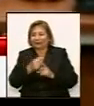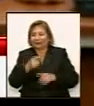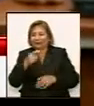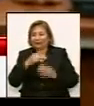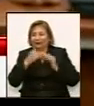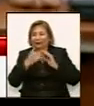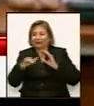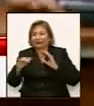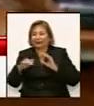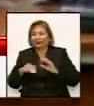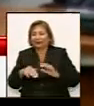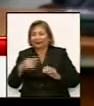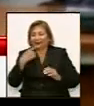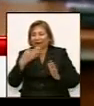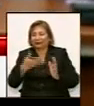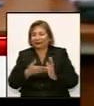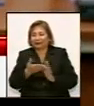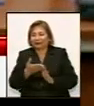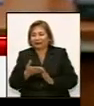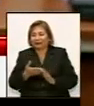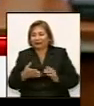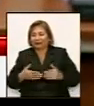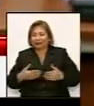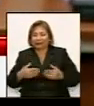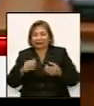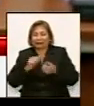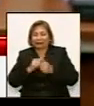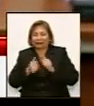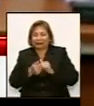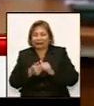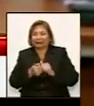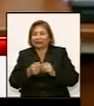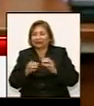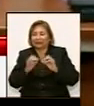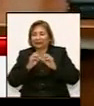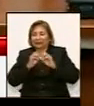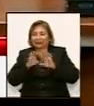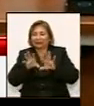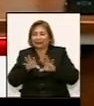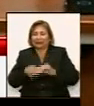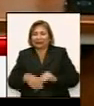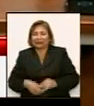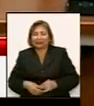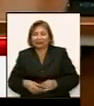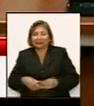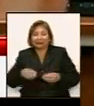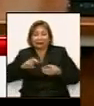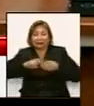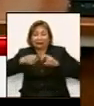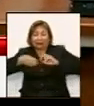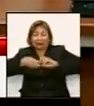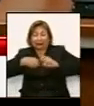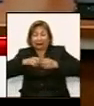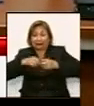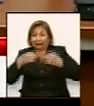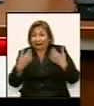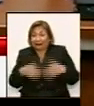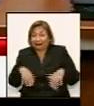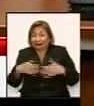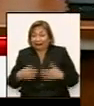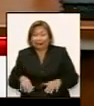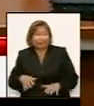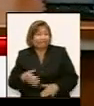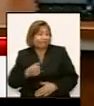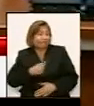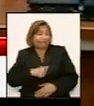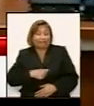línea, ¿no? De esta manera podemos, desde el nombre, se puede reflejar la complejidad y,